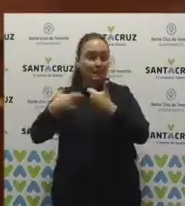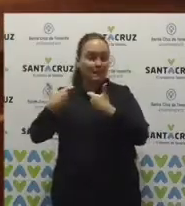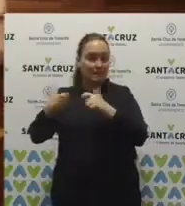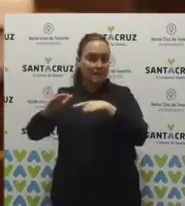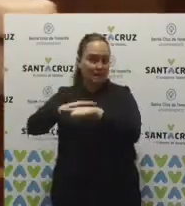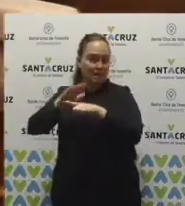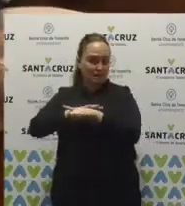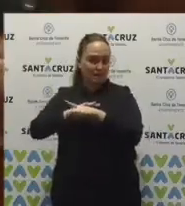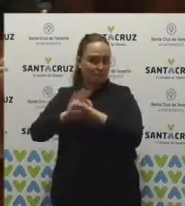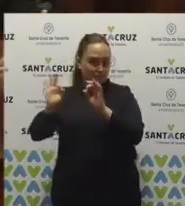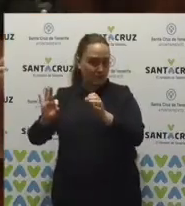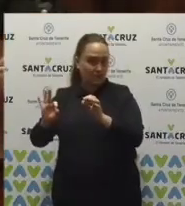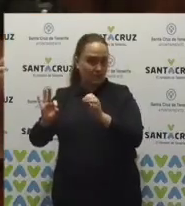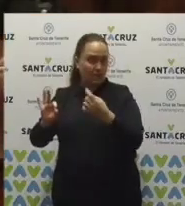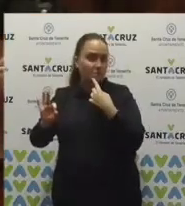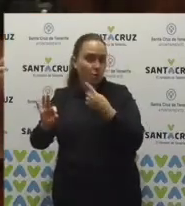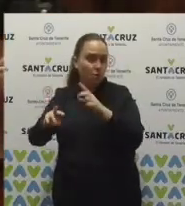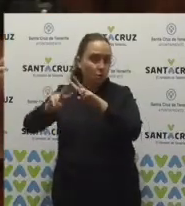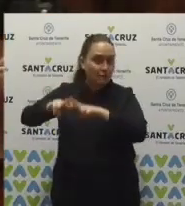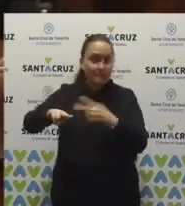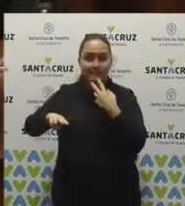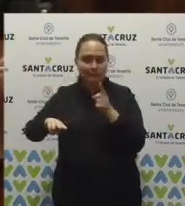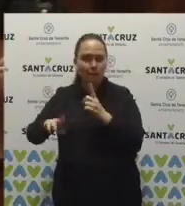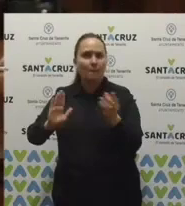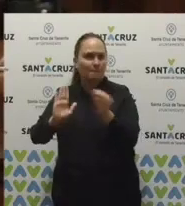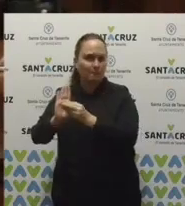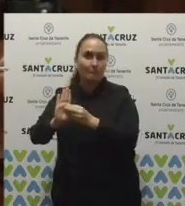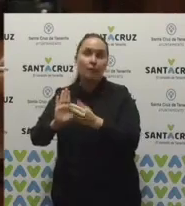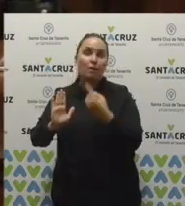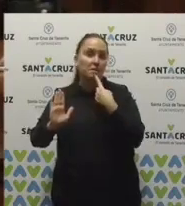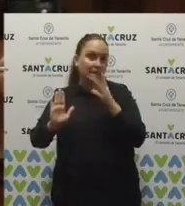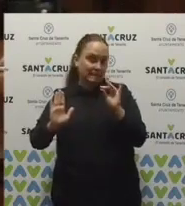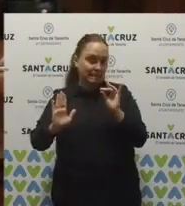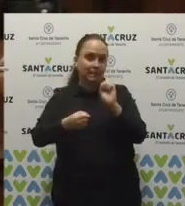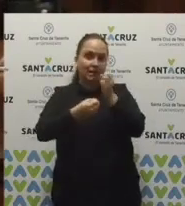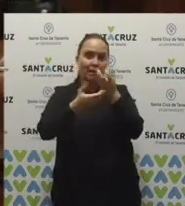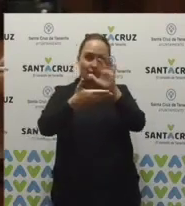fuera así se incluiría pero qué pero que ya se contienen dentro del informe